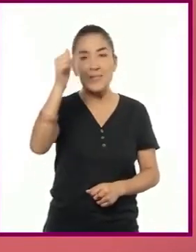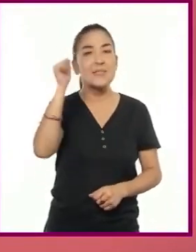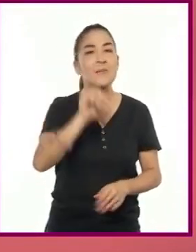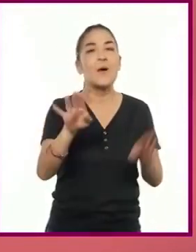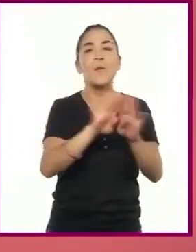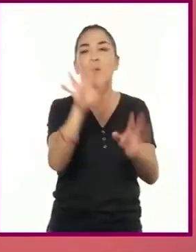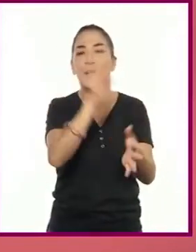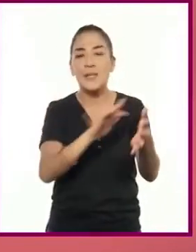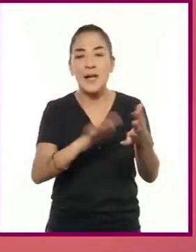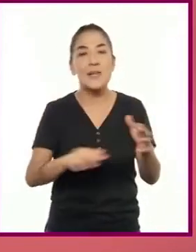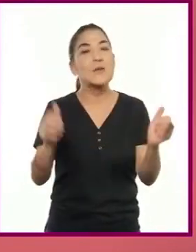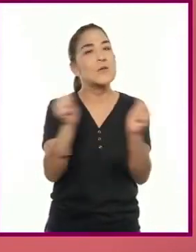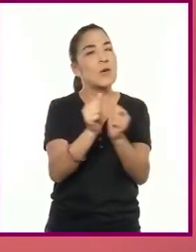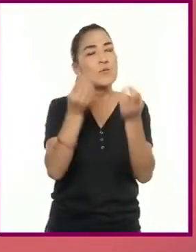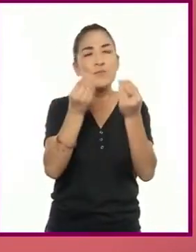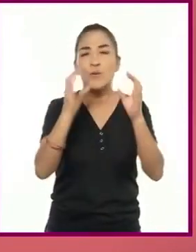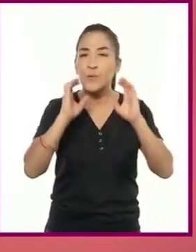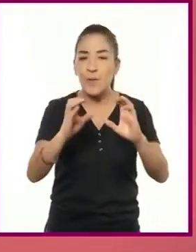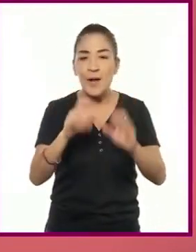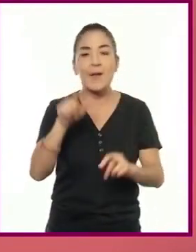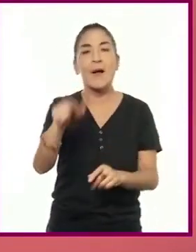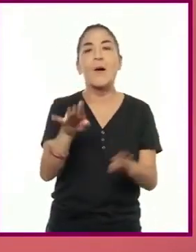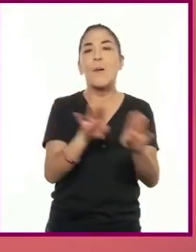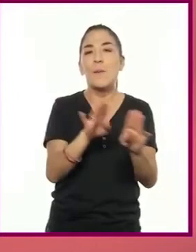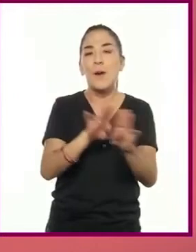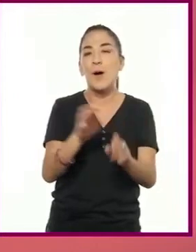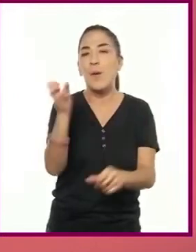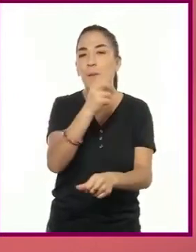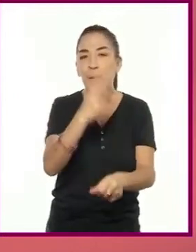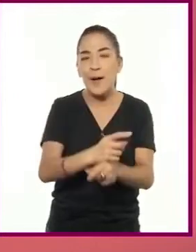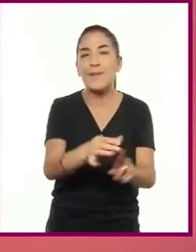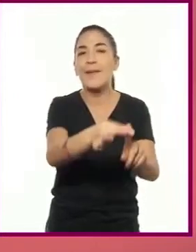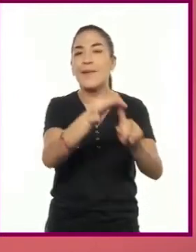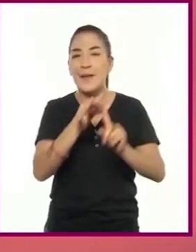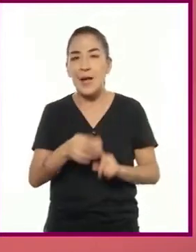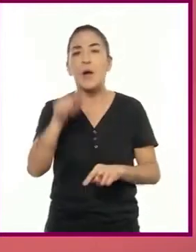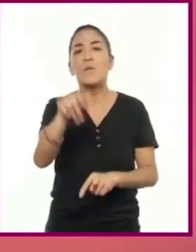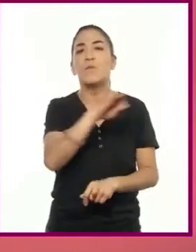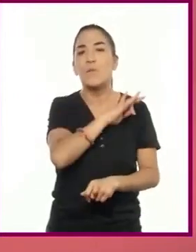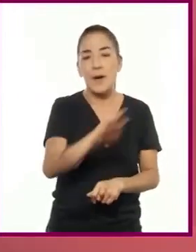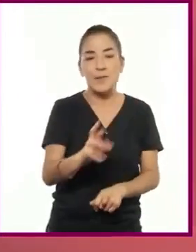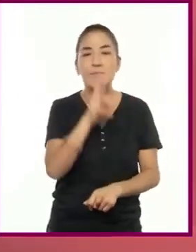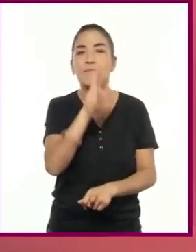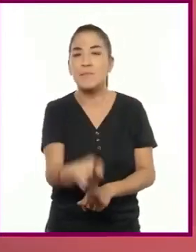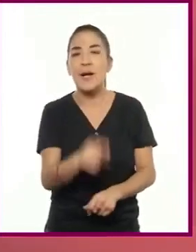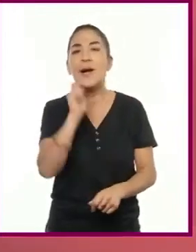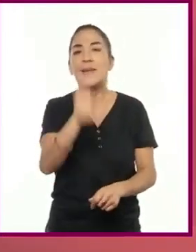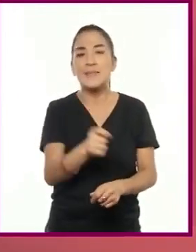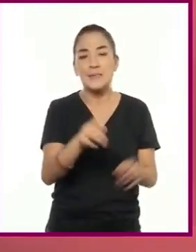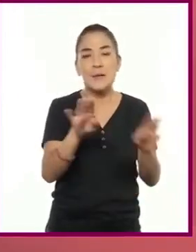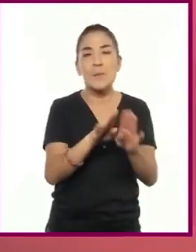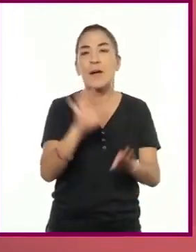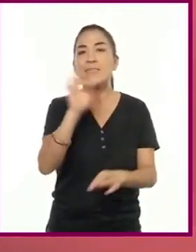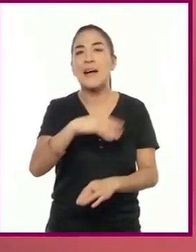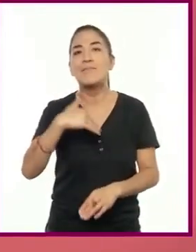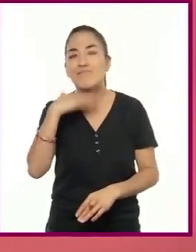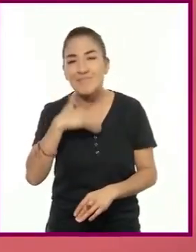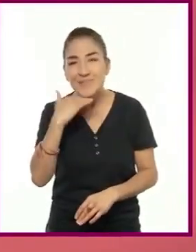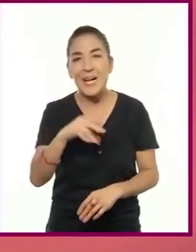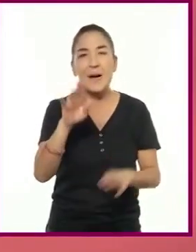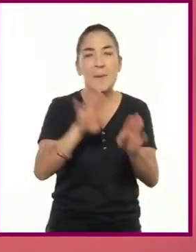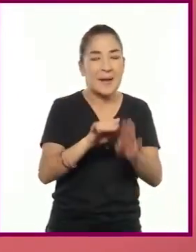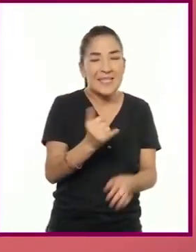leer con mucho cuidado las opciones que se les presenten, pues pueden contener elementos que los distraigan y los